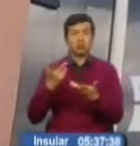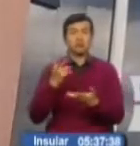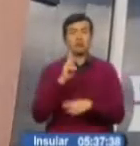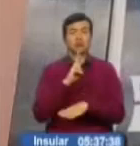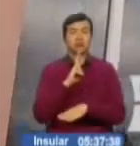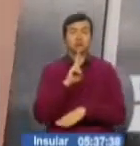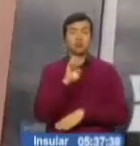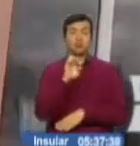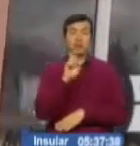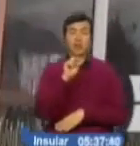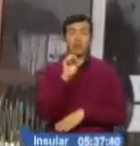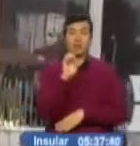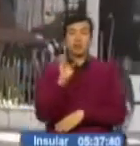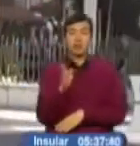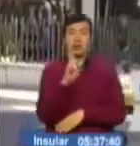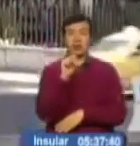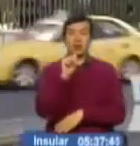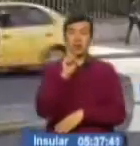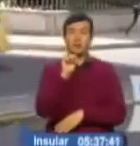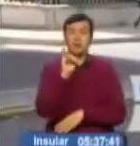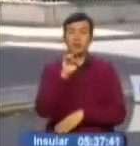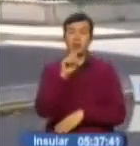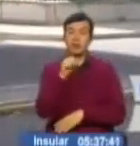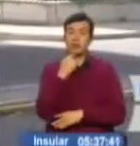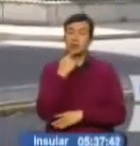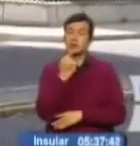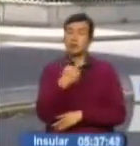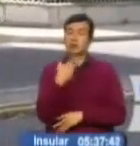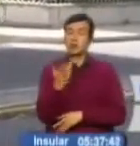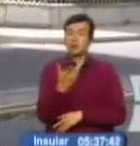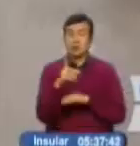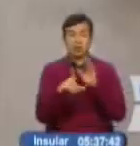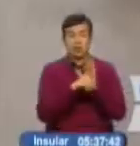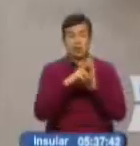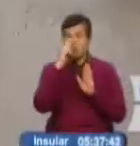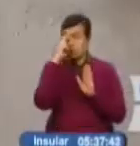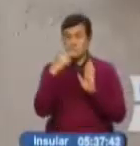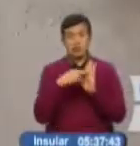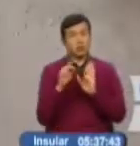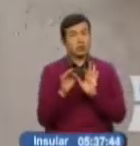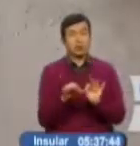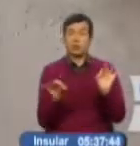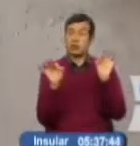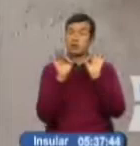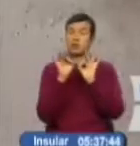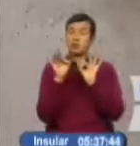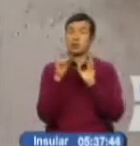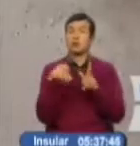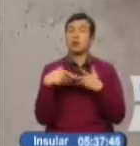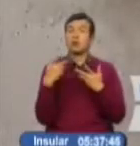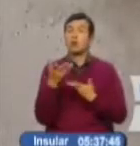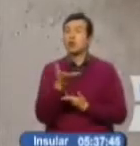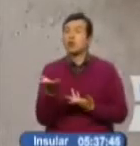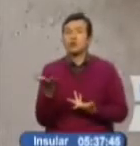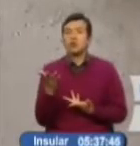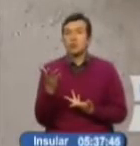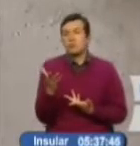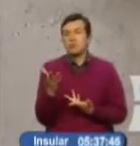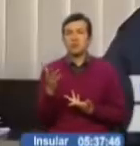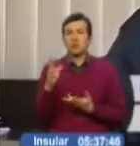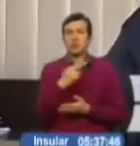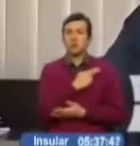Ramírez nuevamente dejó en claro que lo que se buscó en este caso es evitar que se viole la ley y que exista lo que él denominó endogamia